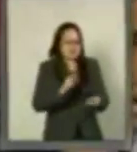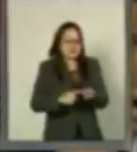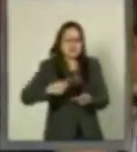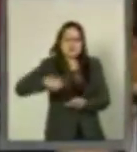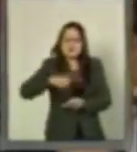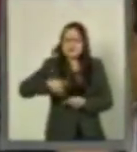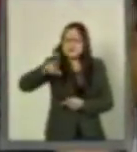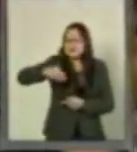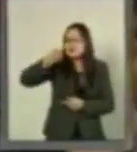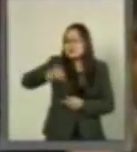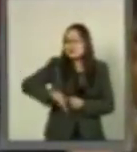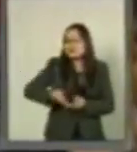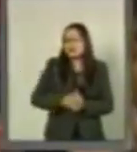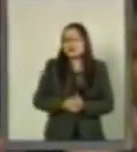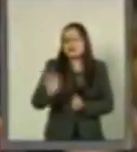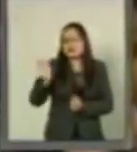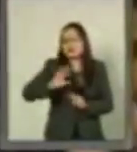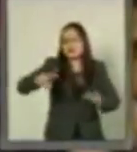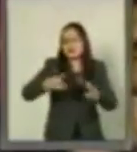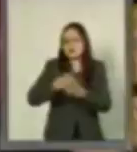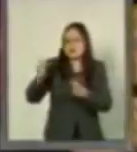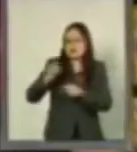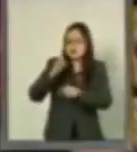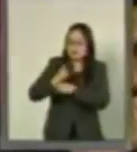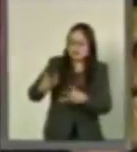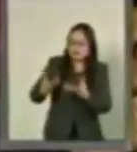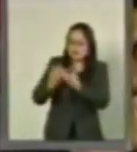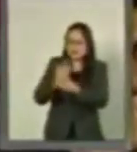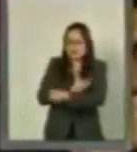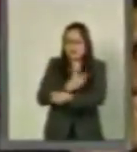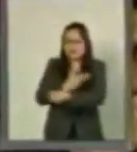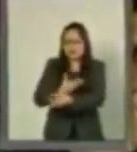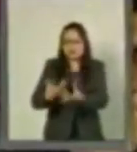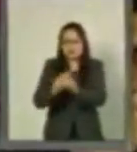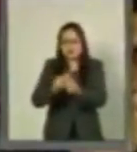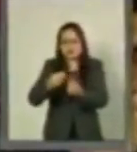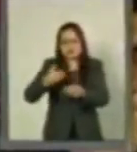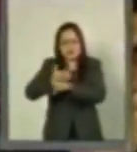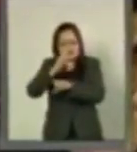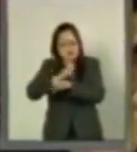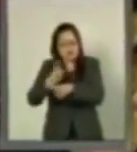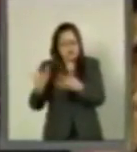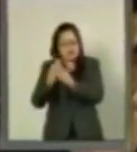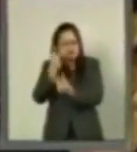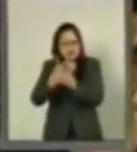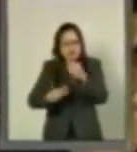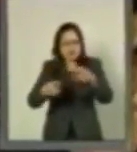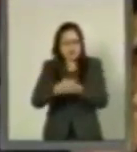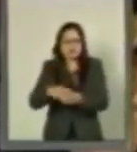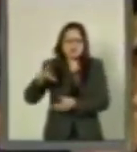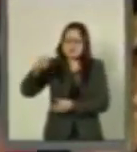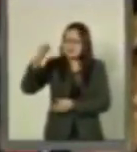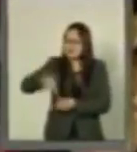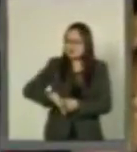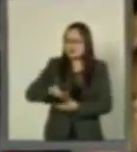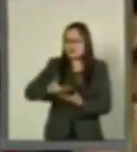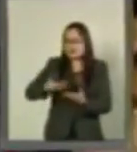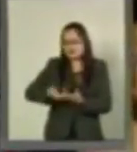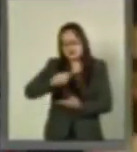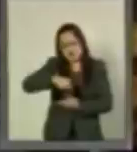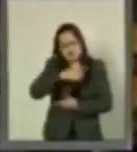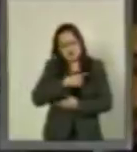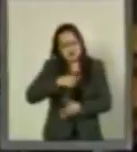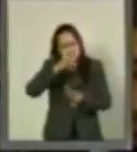permitió que las fuerzas federales estuvieran en coordinación con las locales, Y nosotros tenemos que respetar